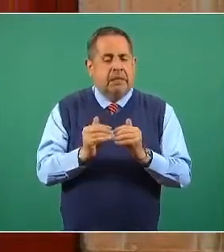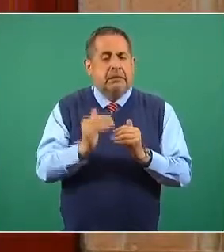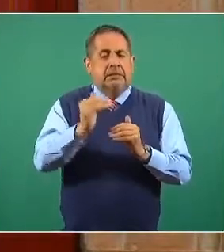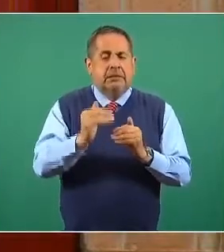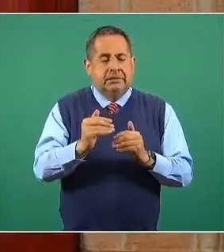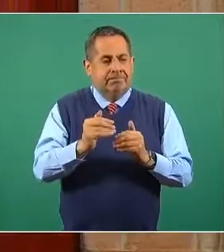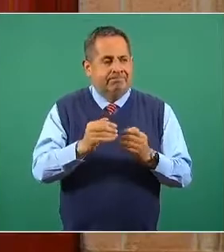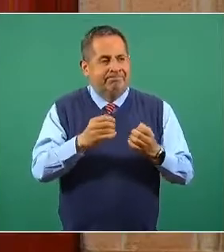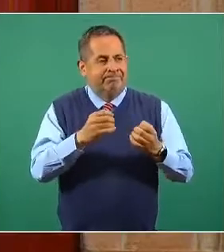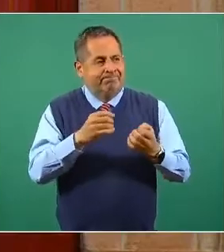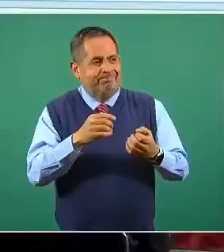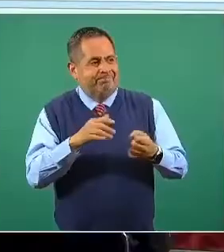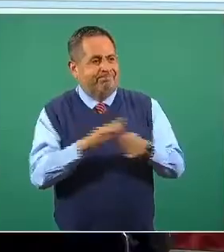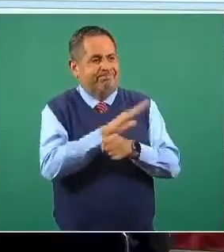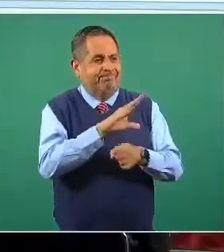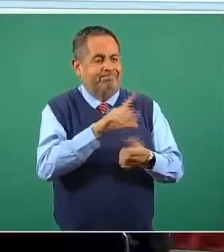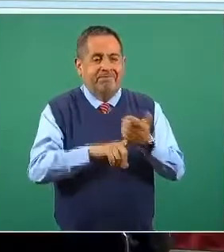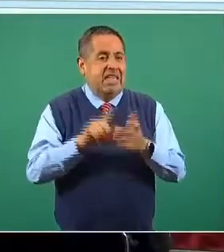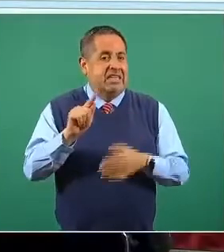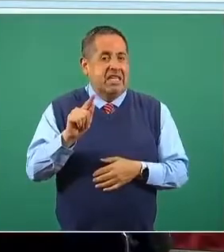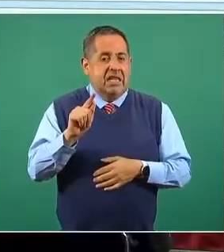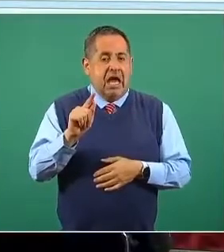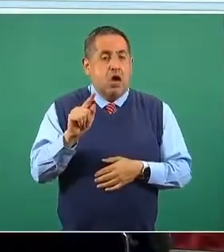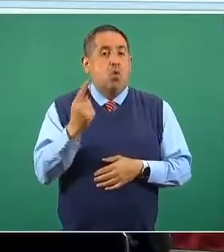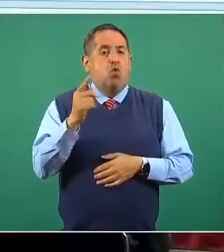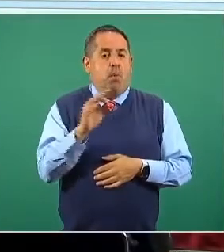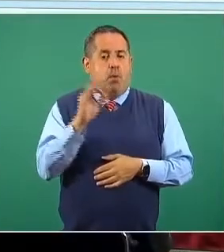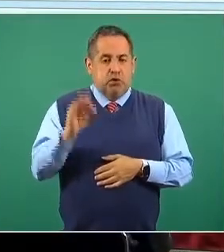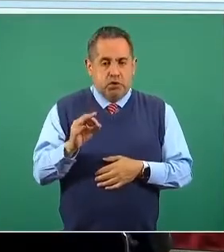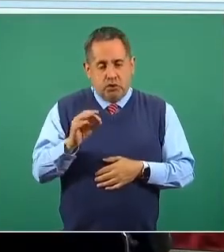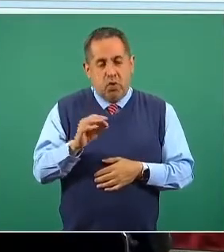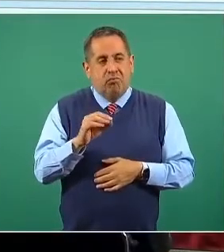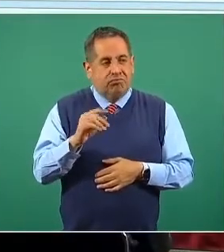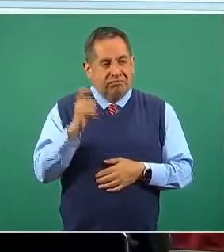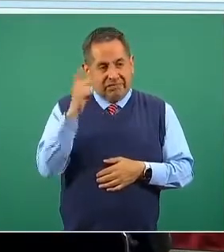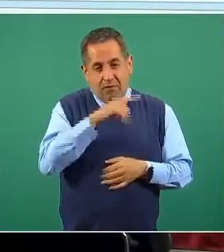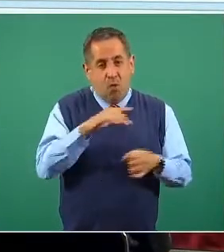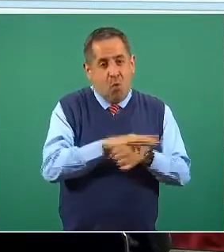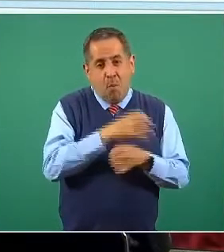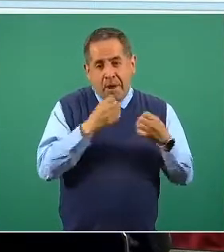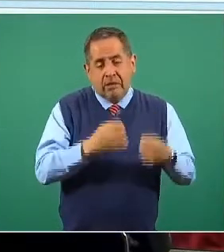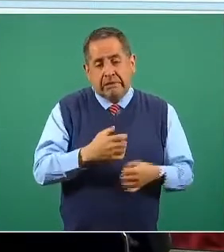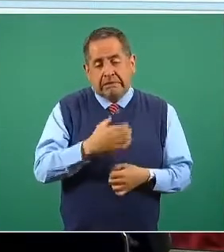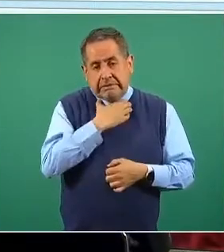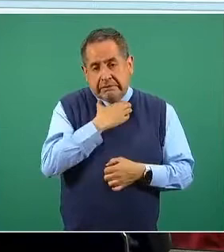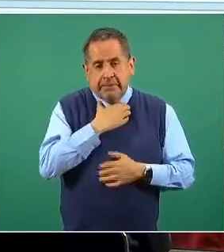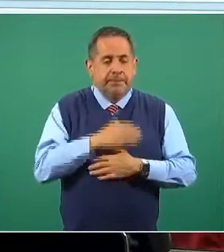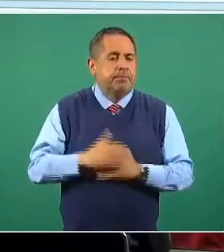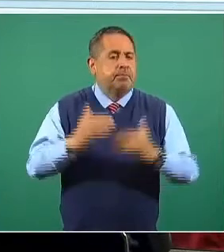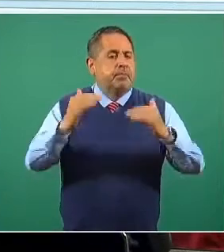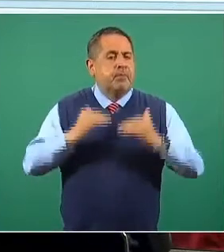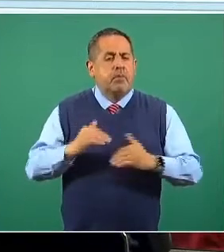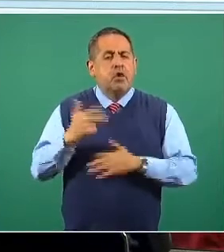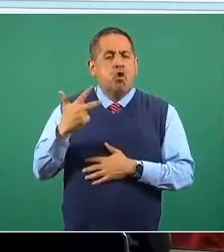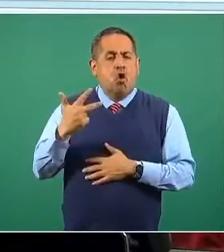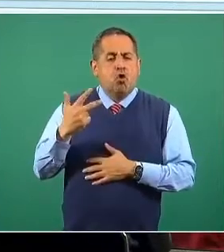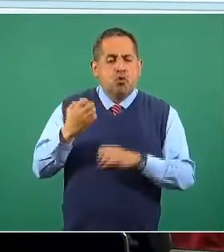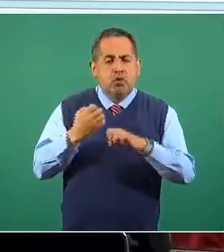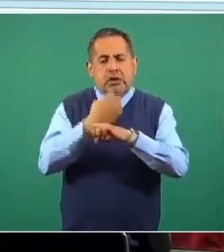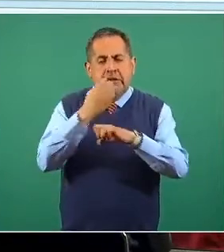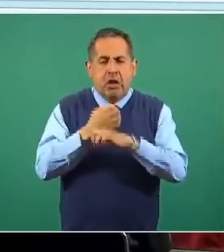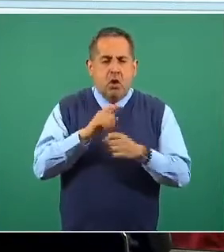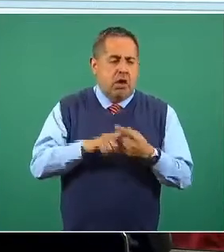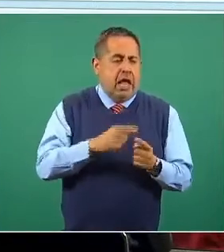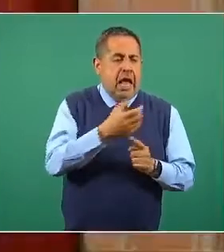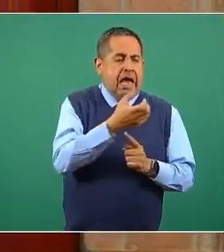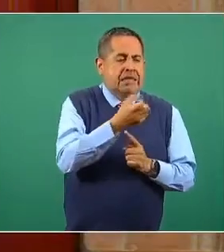porcentaje de ocupación del 70% con un 71%. En el siguiente rango, 8 entidades, es decir, entre el